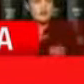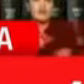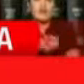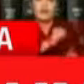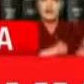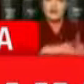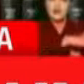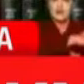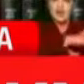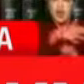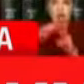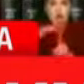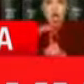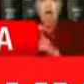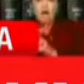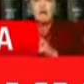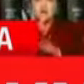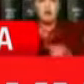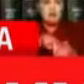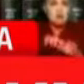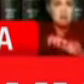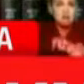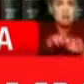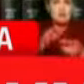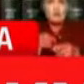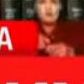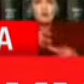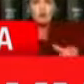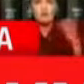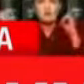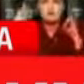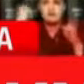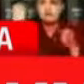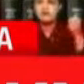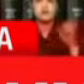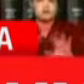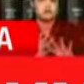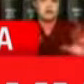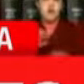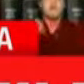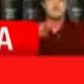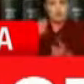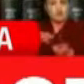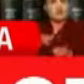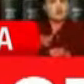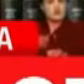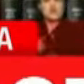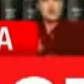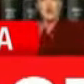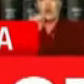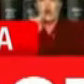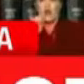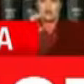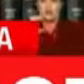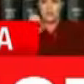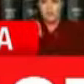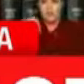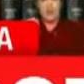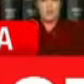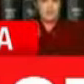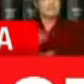también la expulsión de los funcionarios argentinos, ¿no? Un diplomático, el embajador que